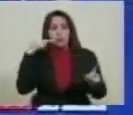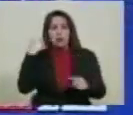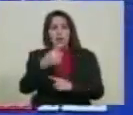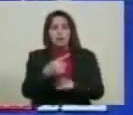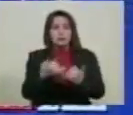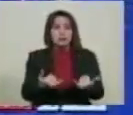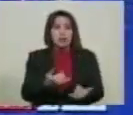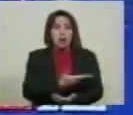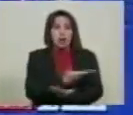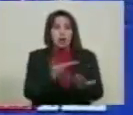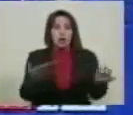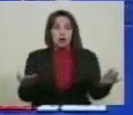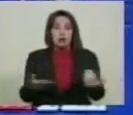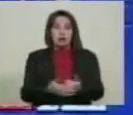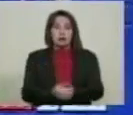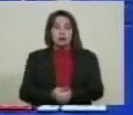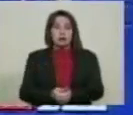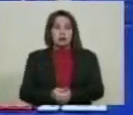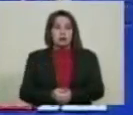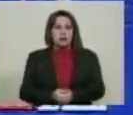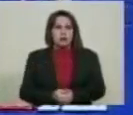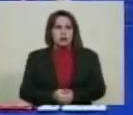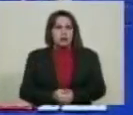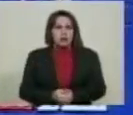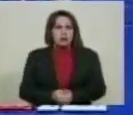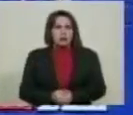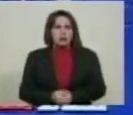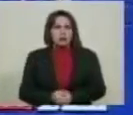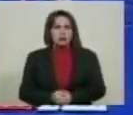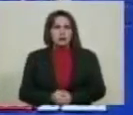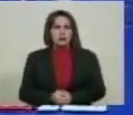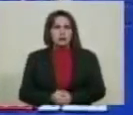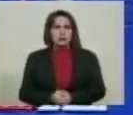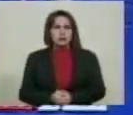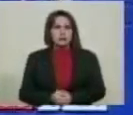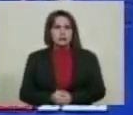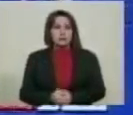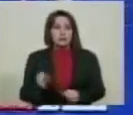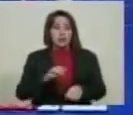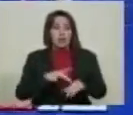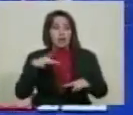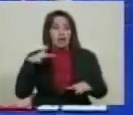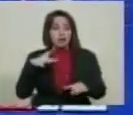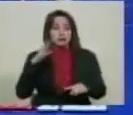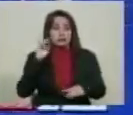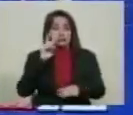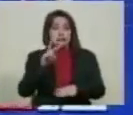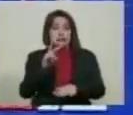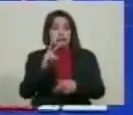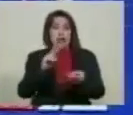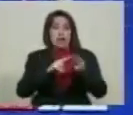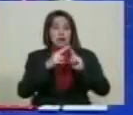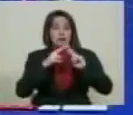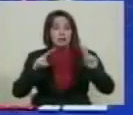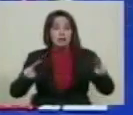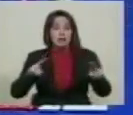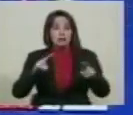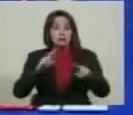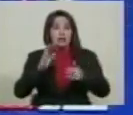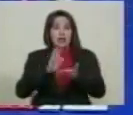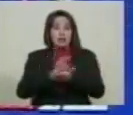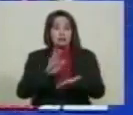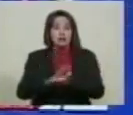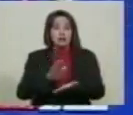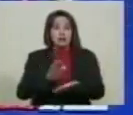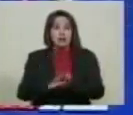compañeras, amenazan gravemente la paz y la estabilidad de todo